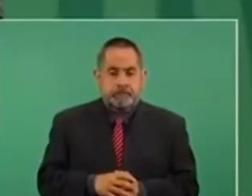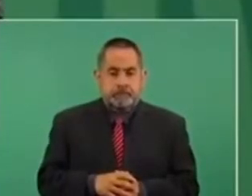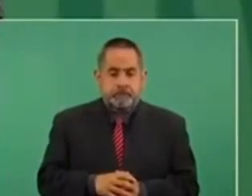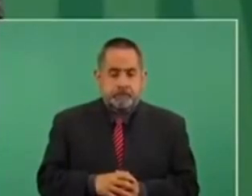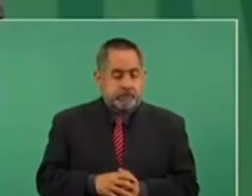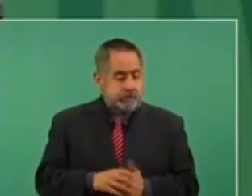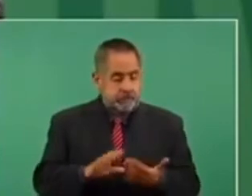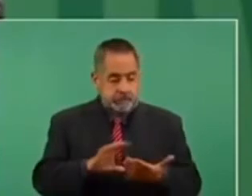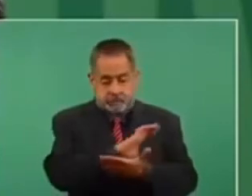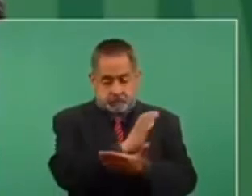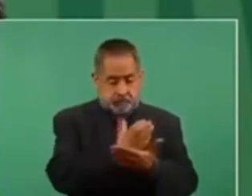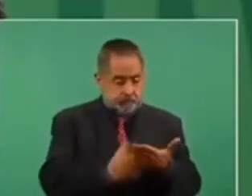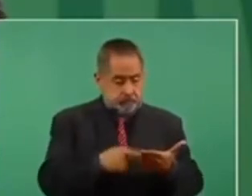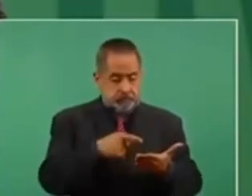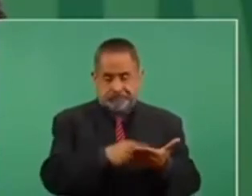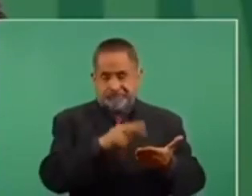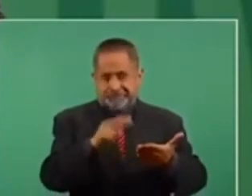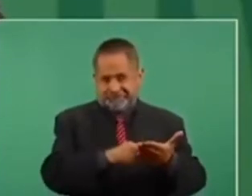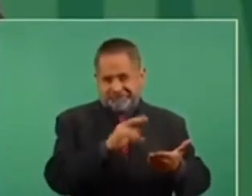heredamos ese contrato.